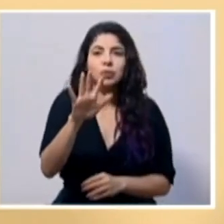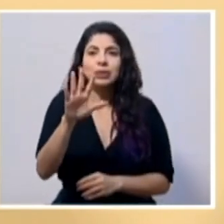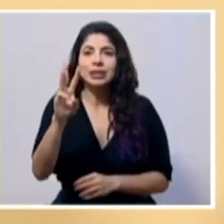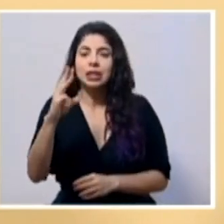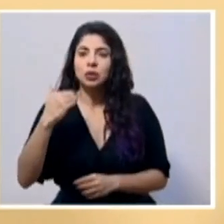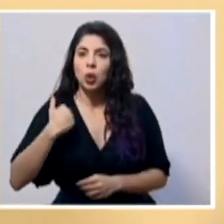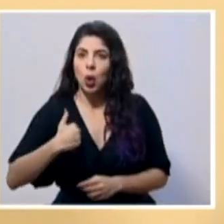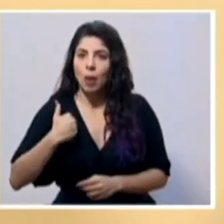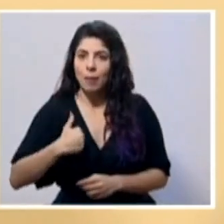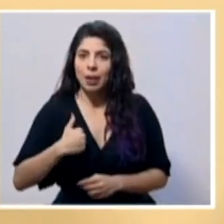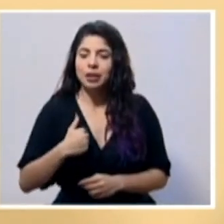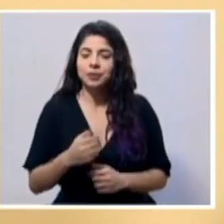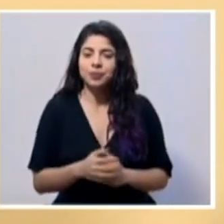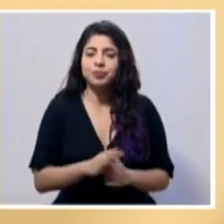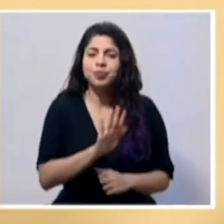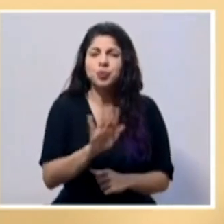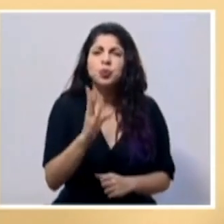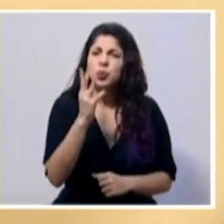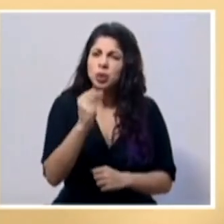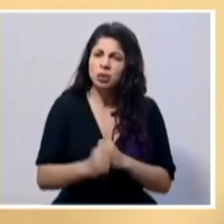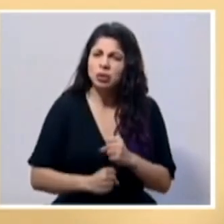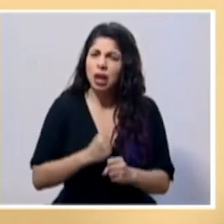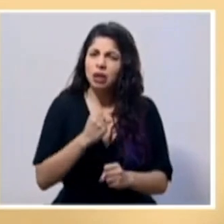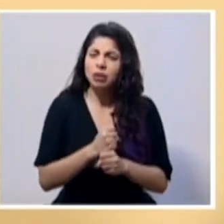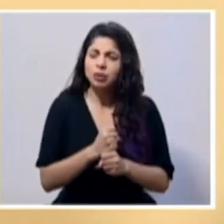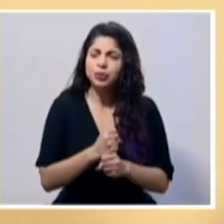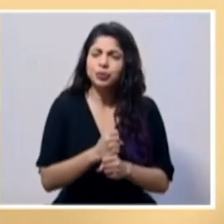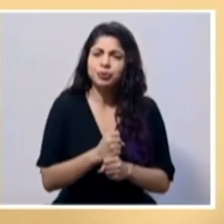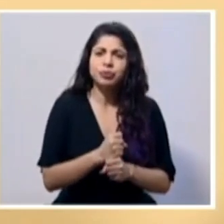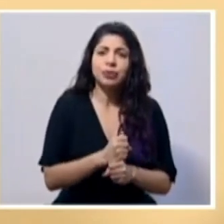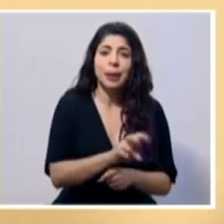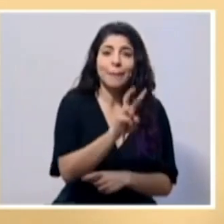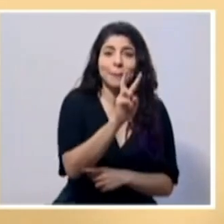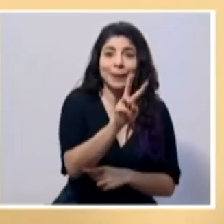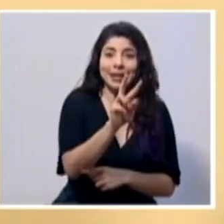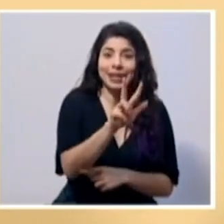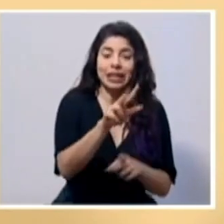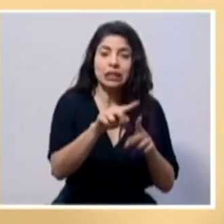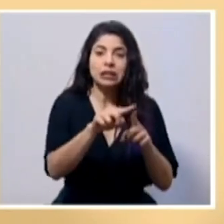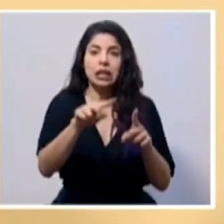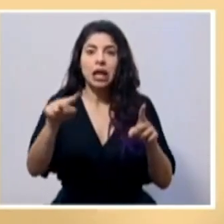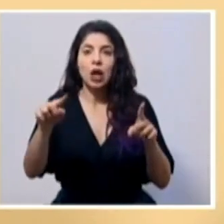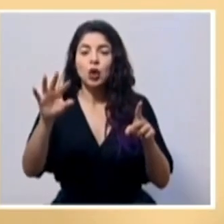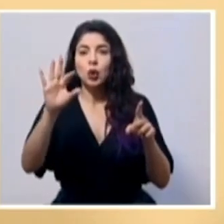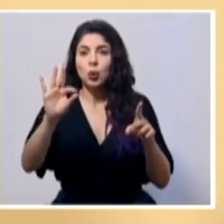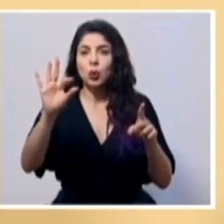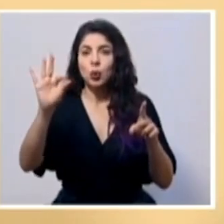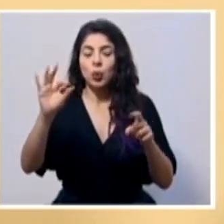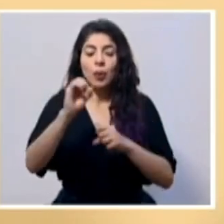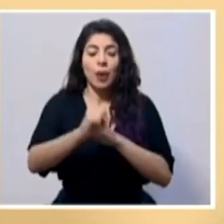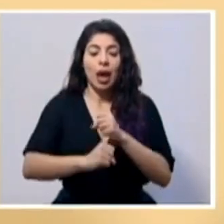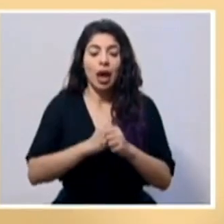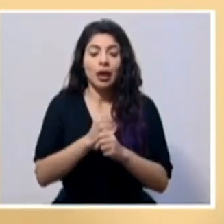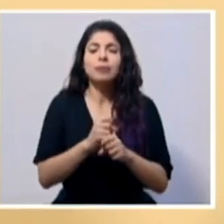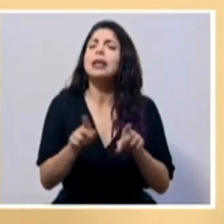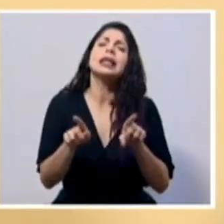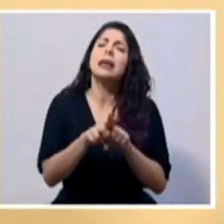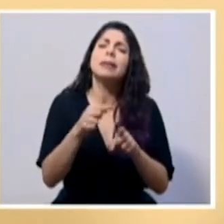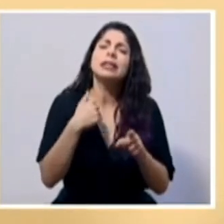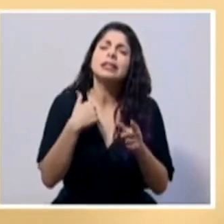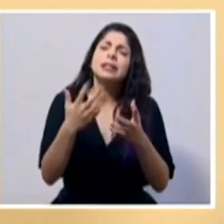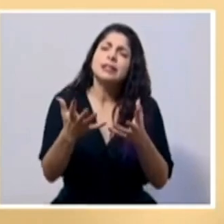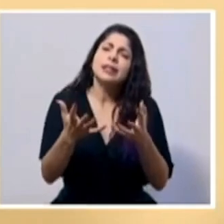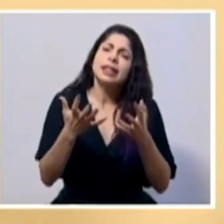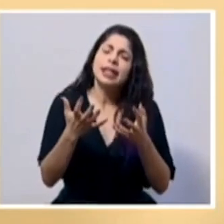156 hombres. El rango de edad va desde los 23 hasta los 99 años. Y yo también quería